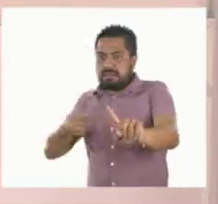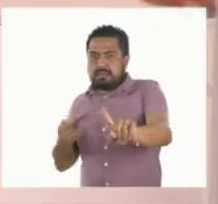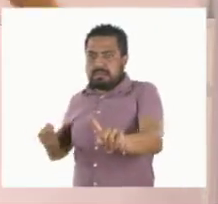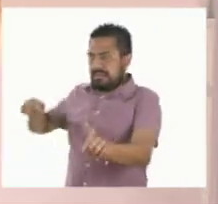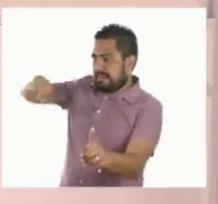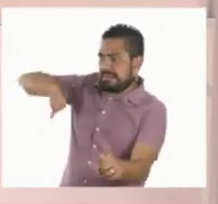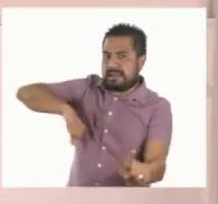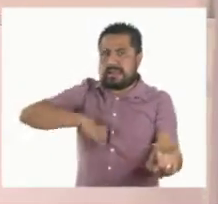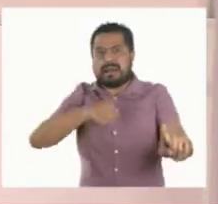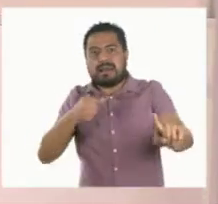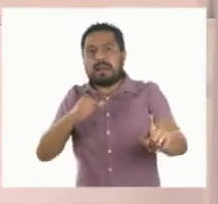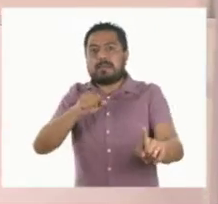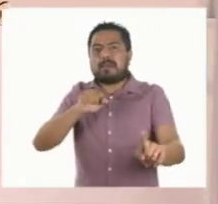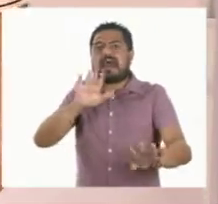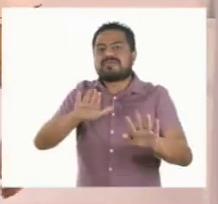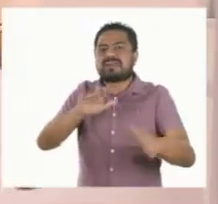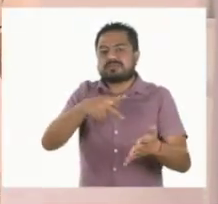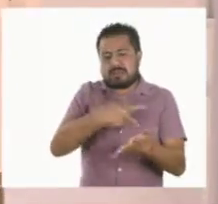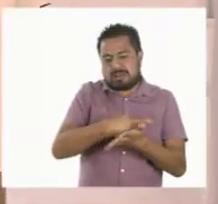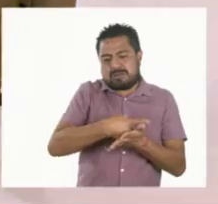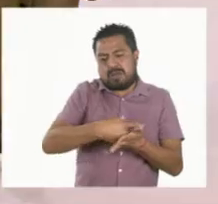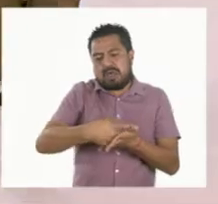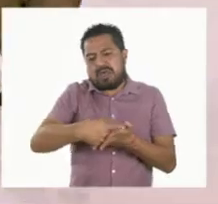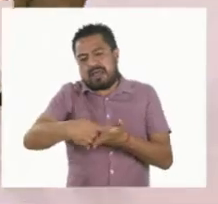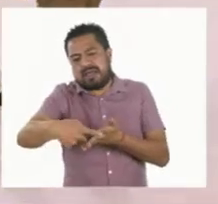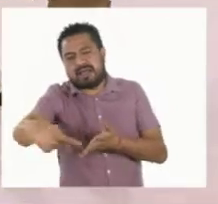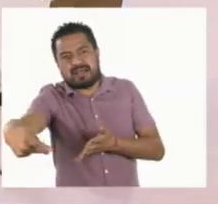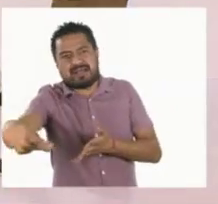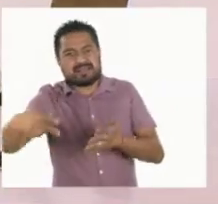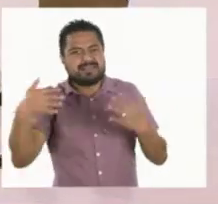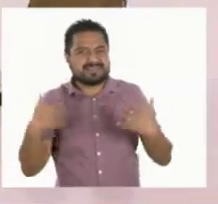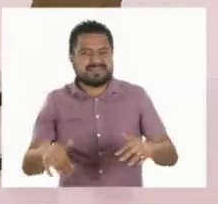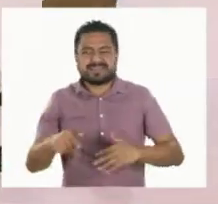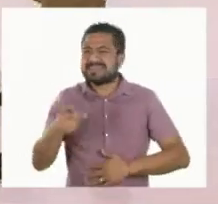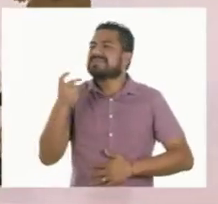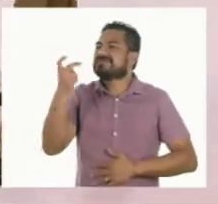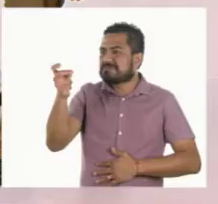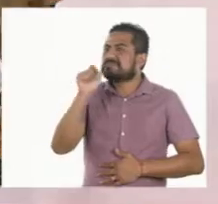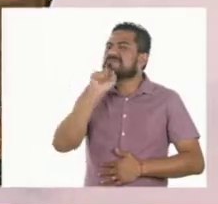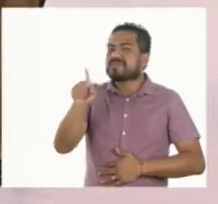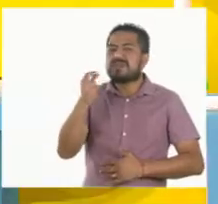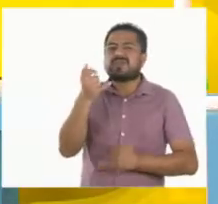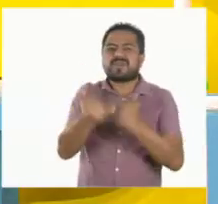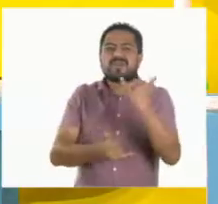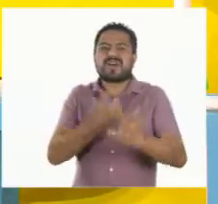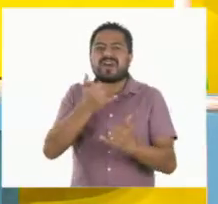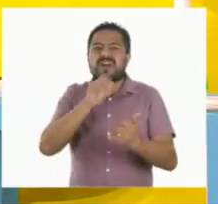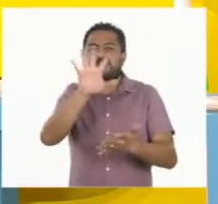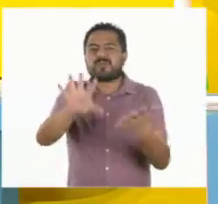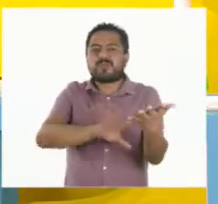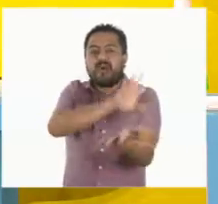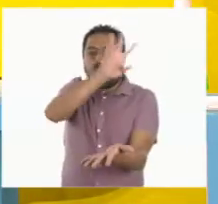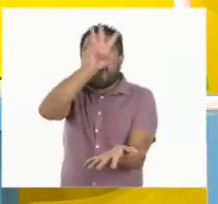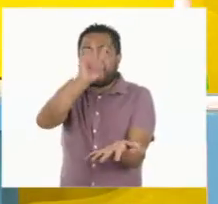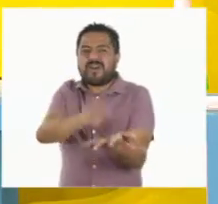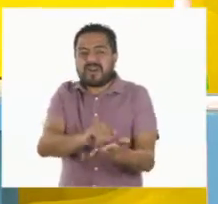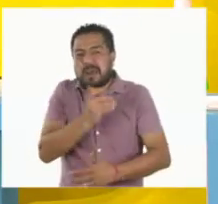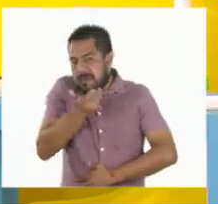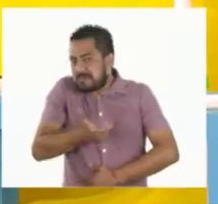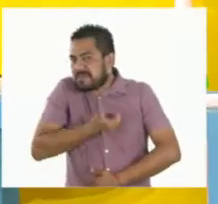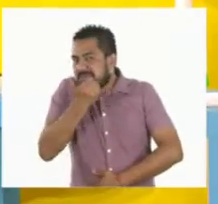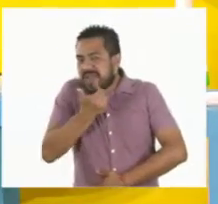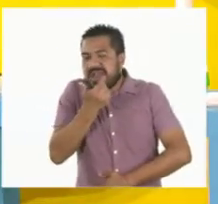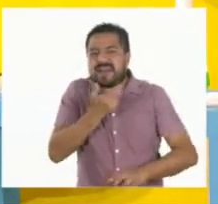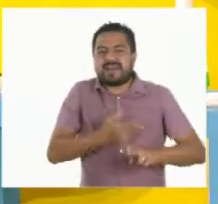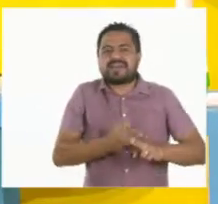agarrándose, se caía. A veces se caen. Esa también se juega en las bodas. ¡Claro! Es tan tradicional